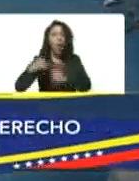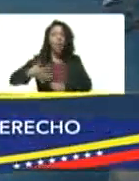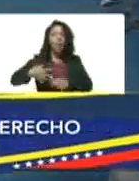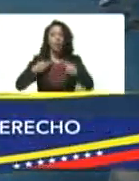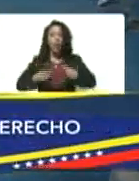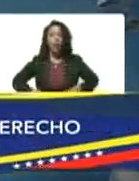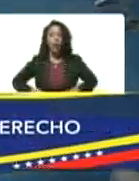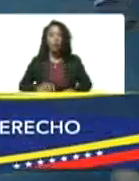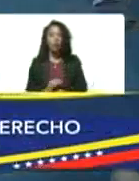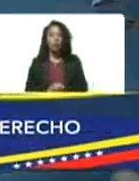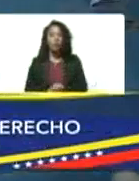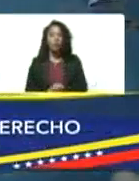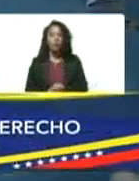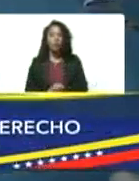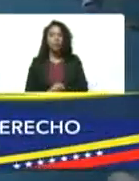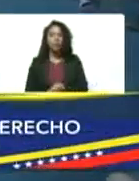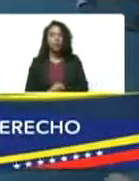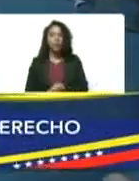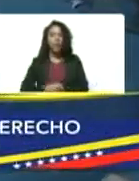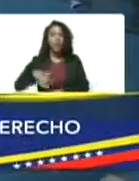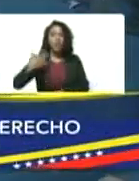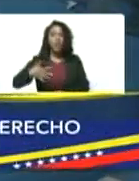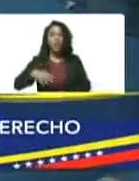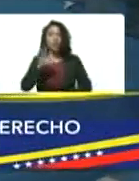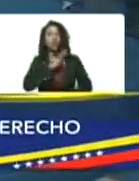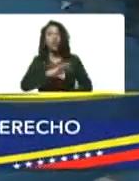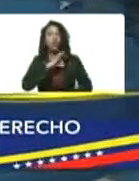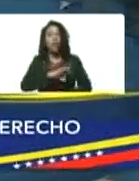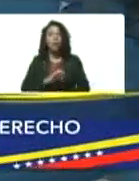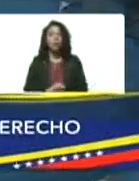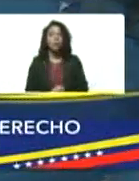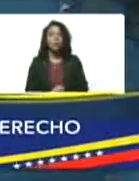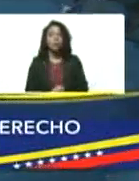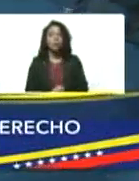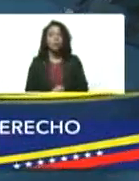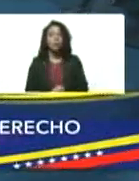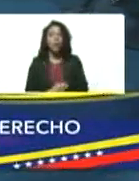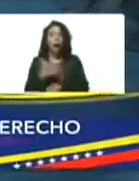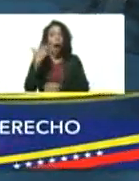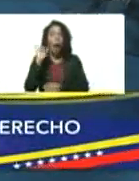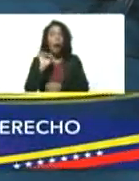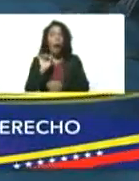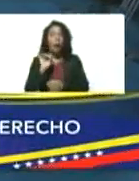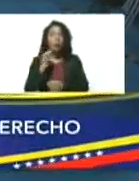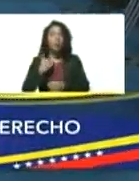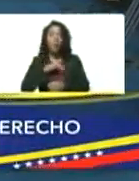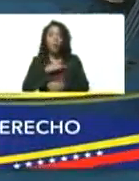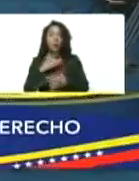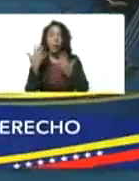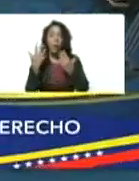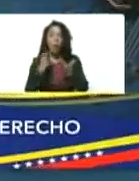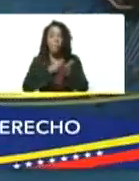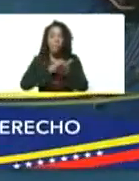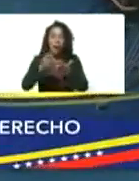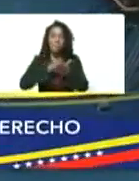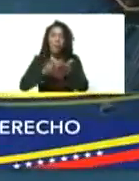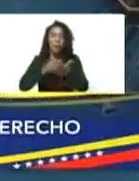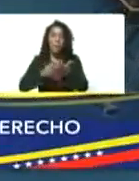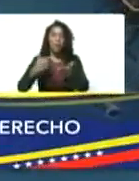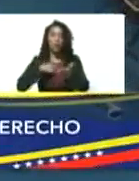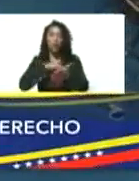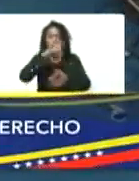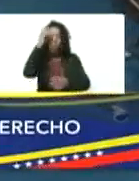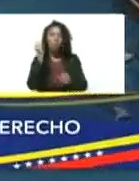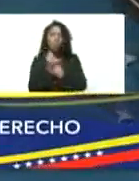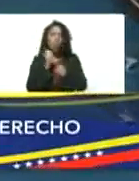humanos y de los derechos sociales contó con nuestra mano porque